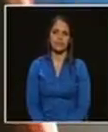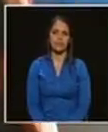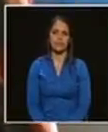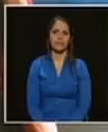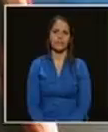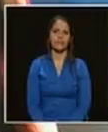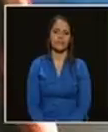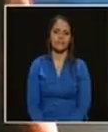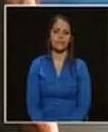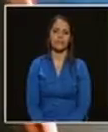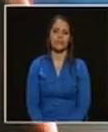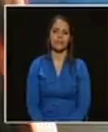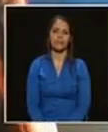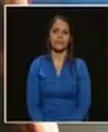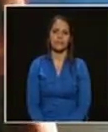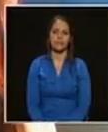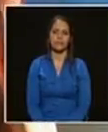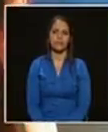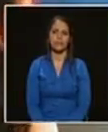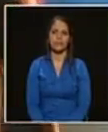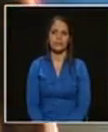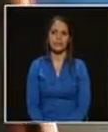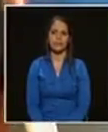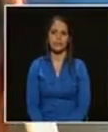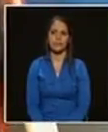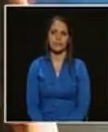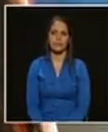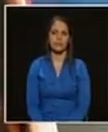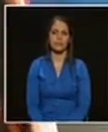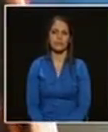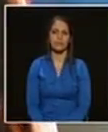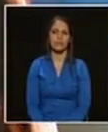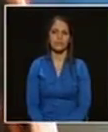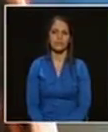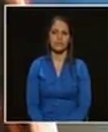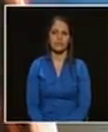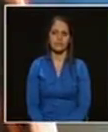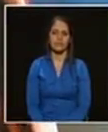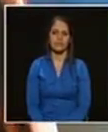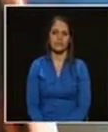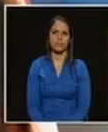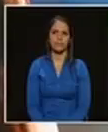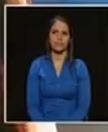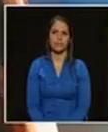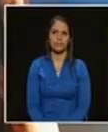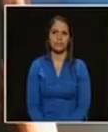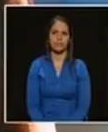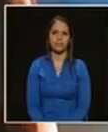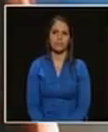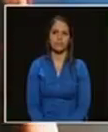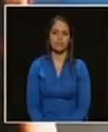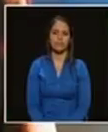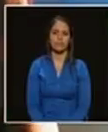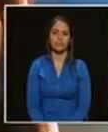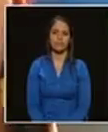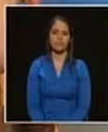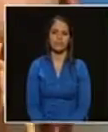media y me remitieron a Prodébiles Auditivos, donde me enseñaron a hablar, usé muchos audífonos